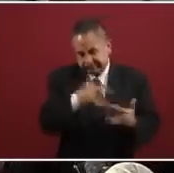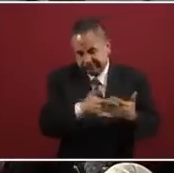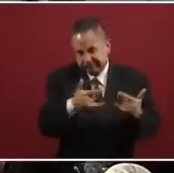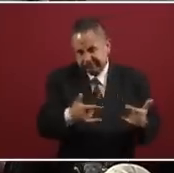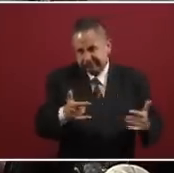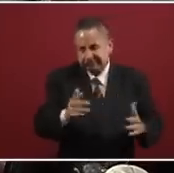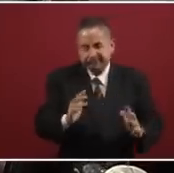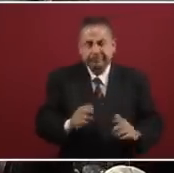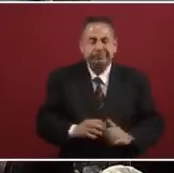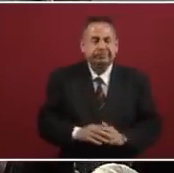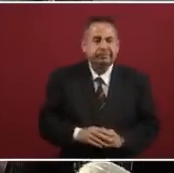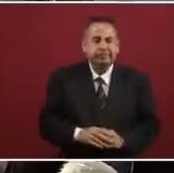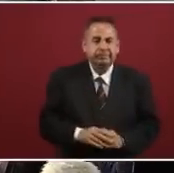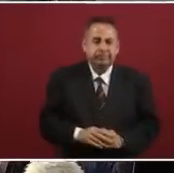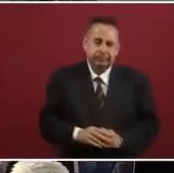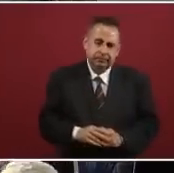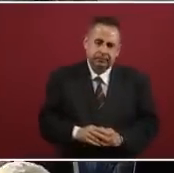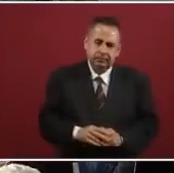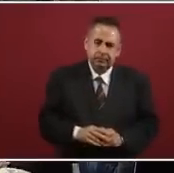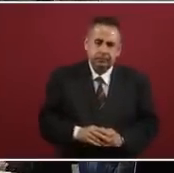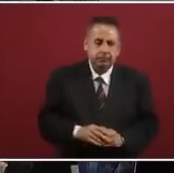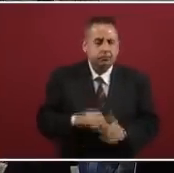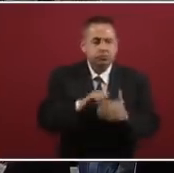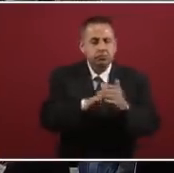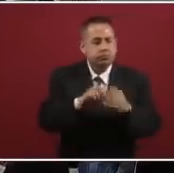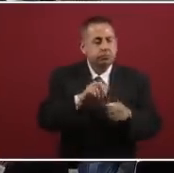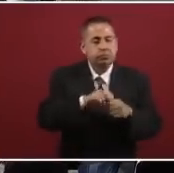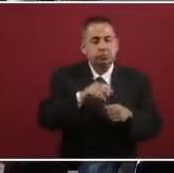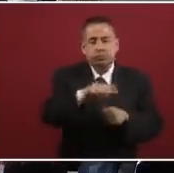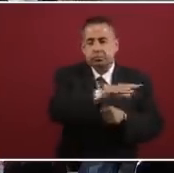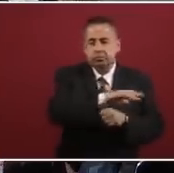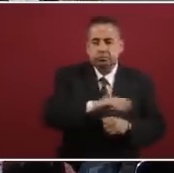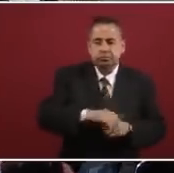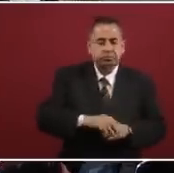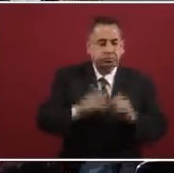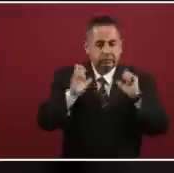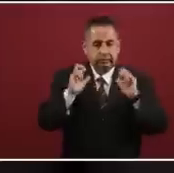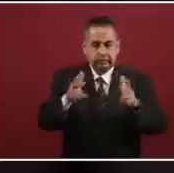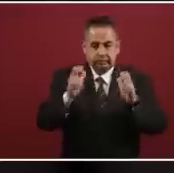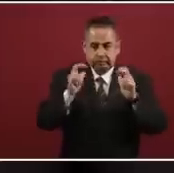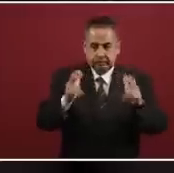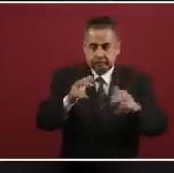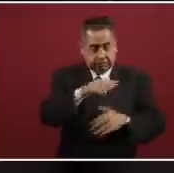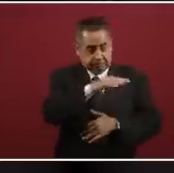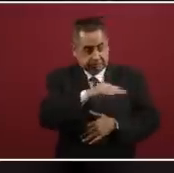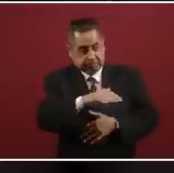Uno va a los Altos de Chiapas, por ejemplo,